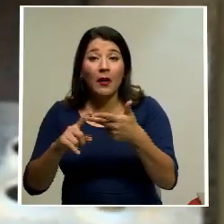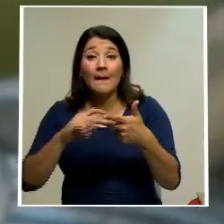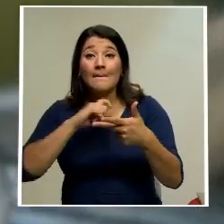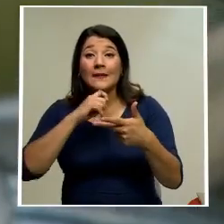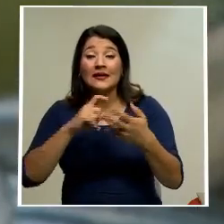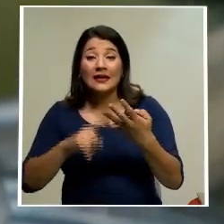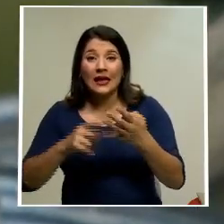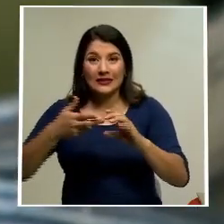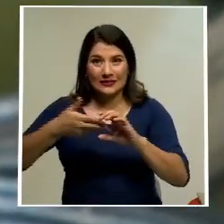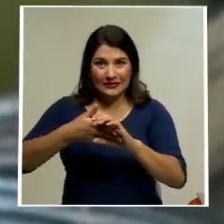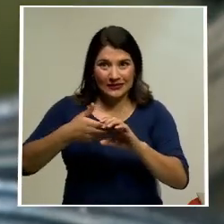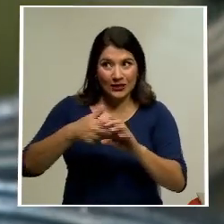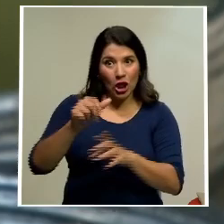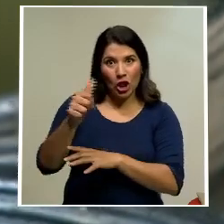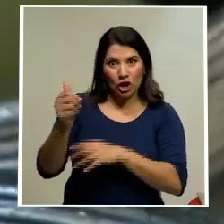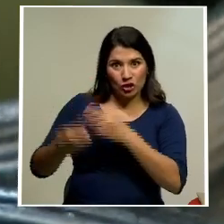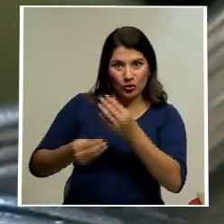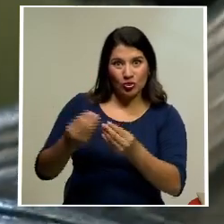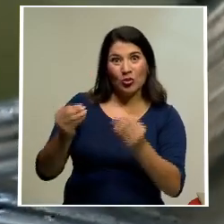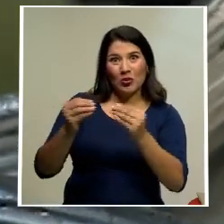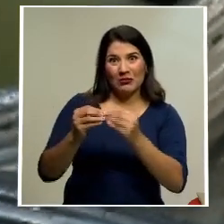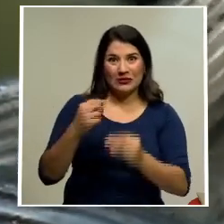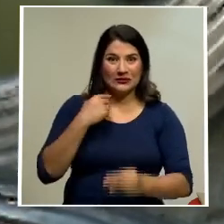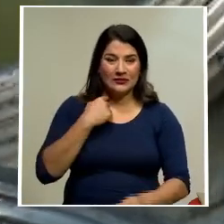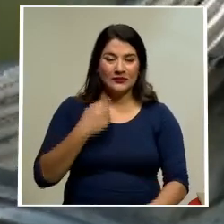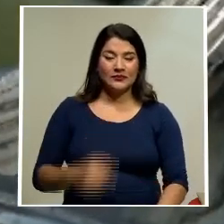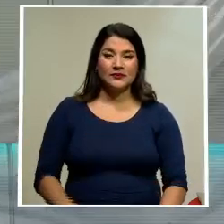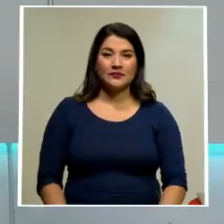sus derivados.